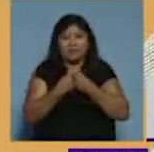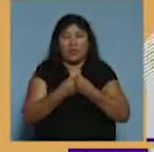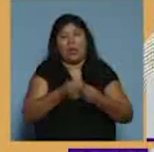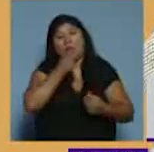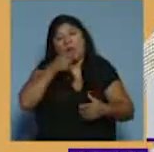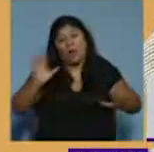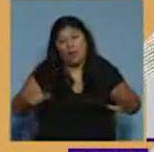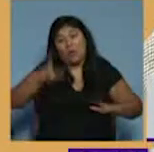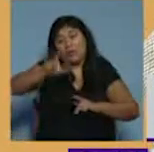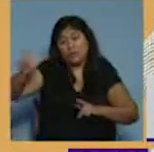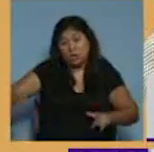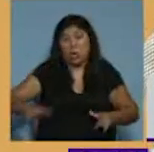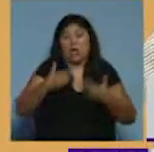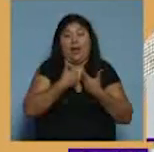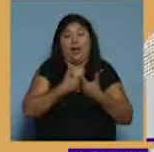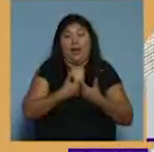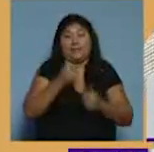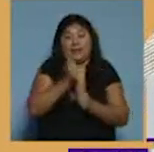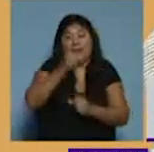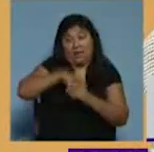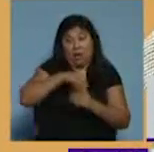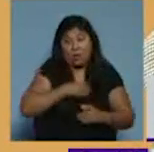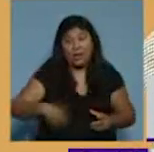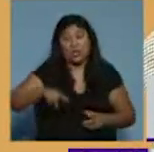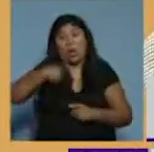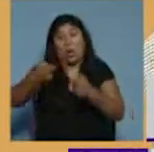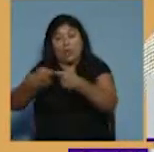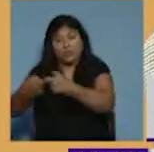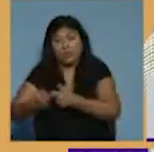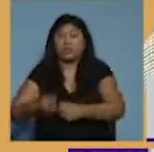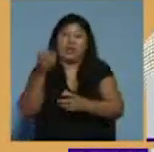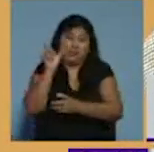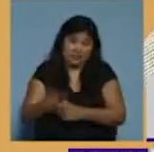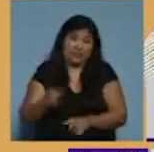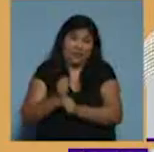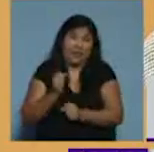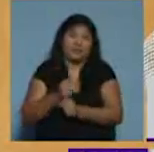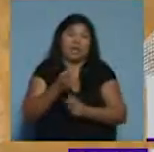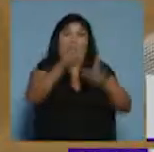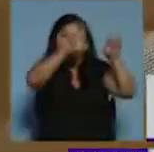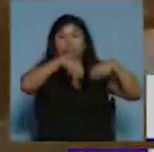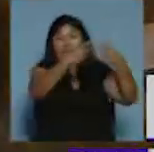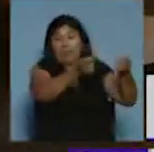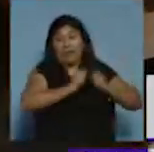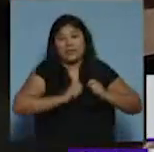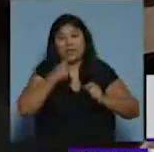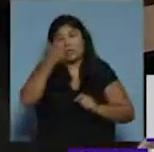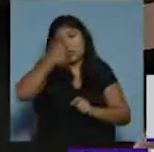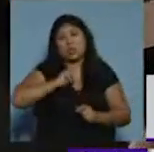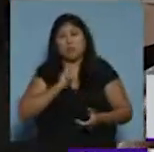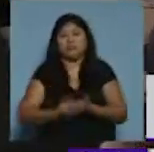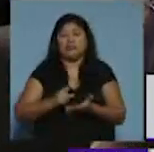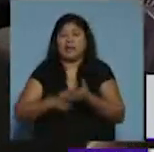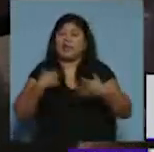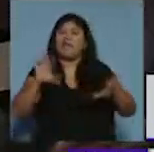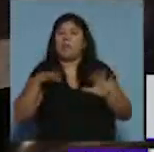propios y lo han dispuesto de manera arbitraria en el caso particular de lo que es la causa pibe